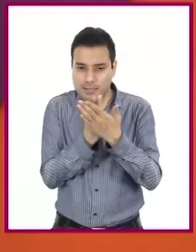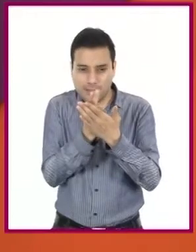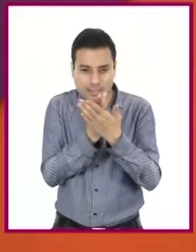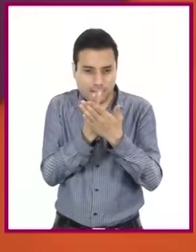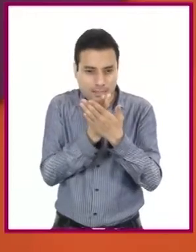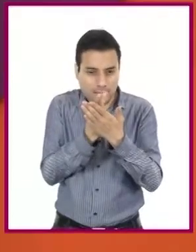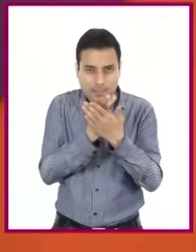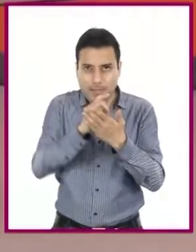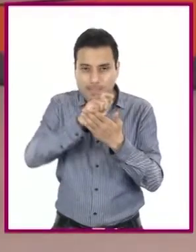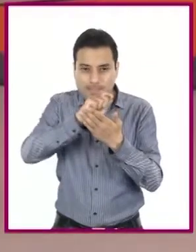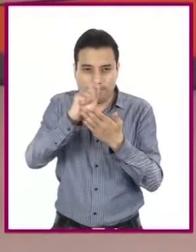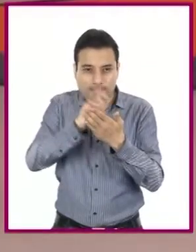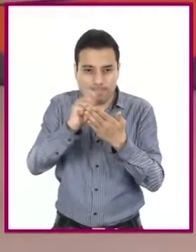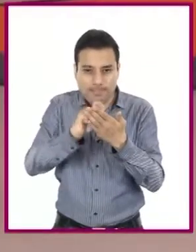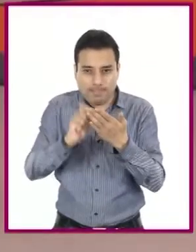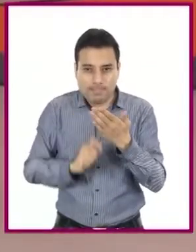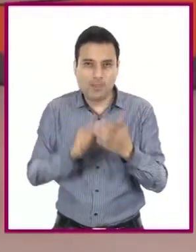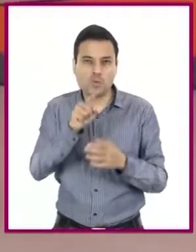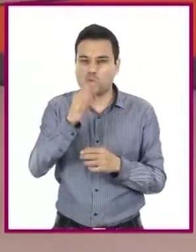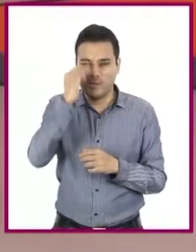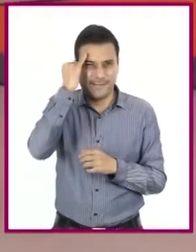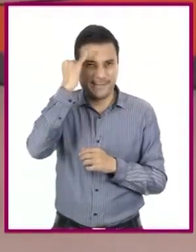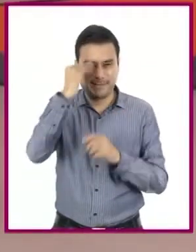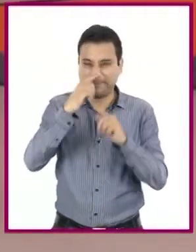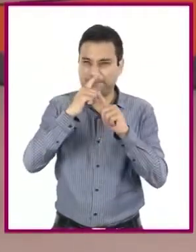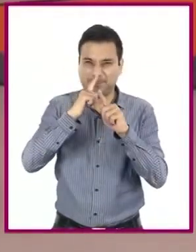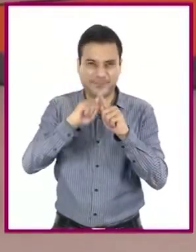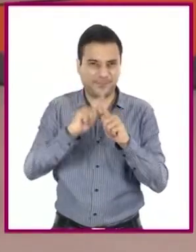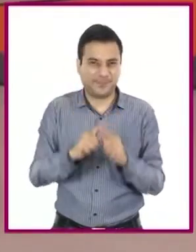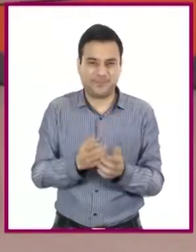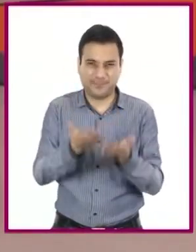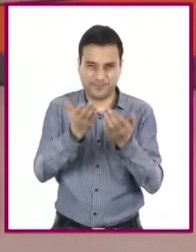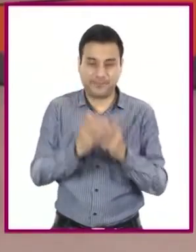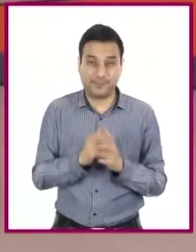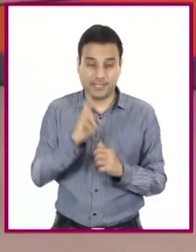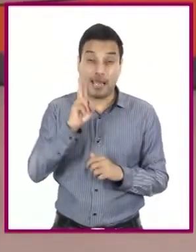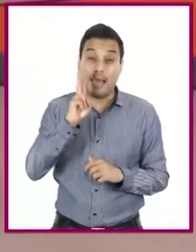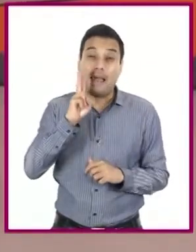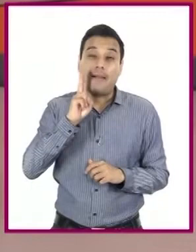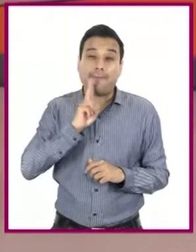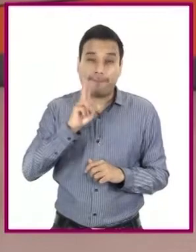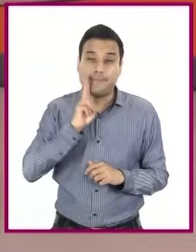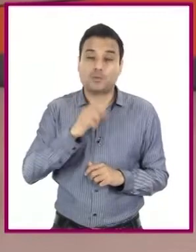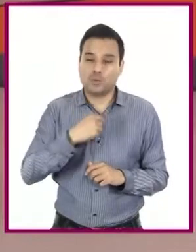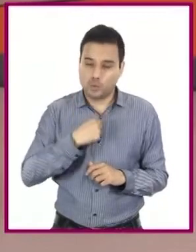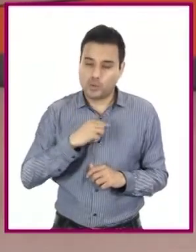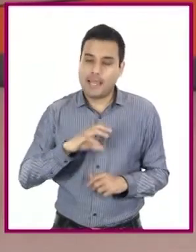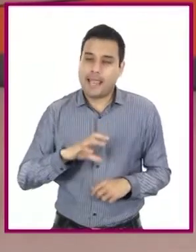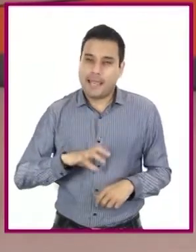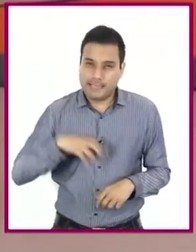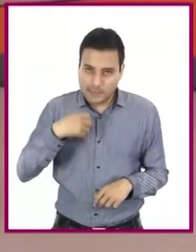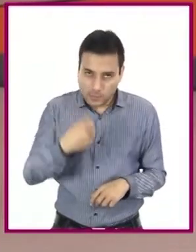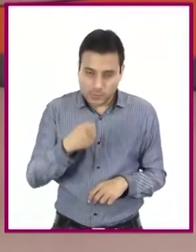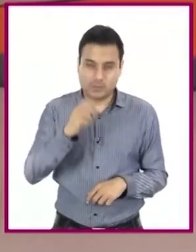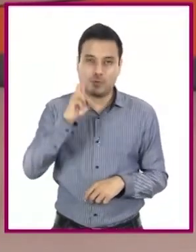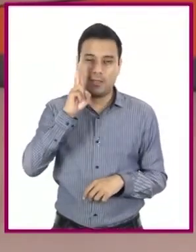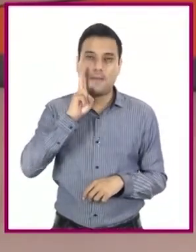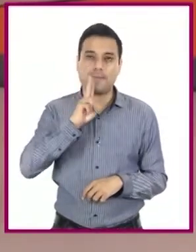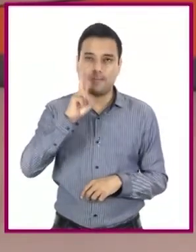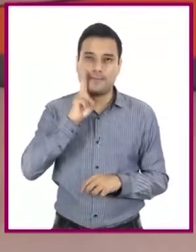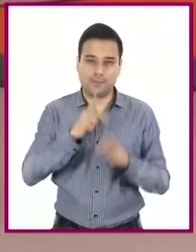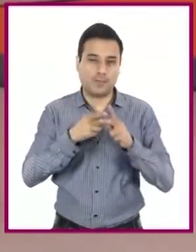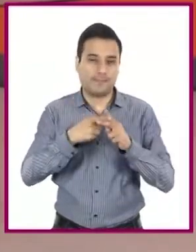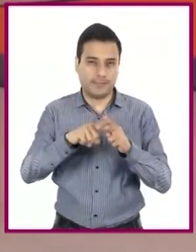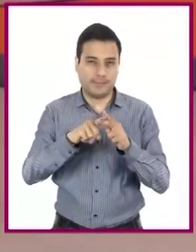bicicleta. Ustedes utilicen su imaginación. Bueno, voy a tratar, ¿eh? No te prometo nada, pero a ver, vamos a